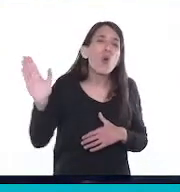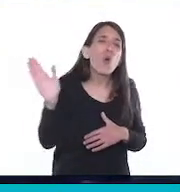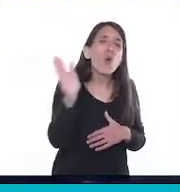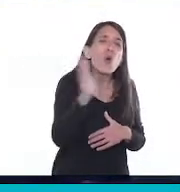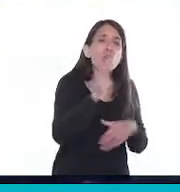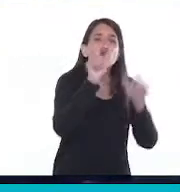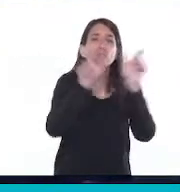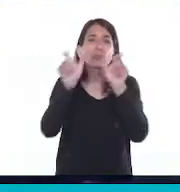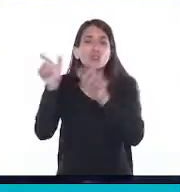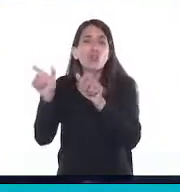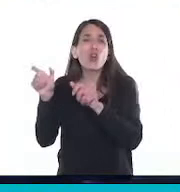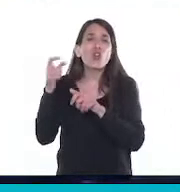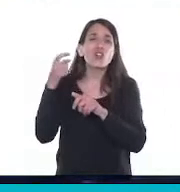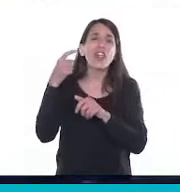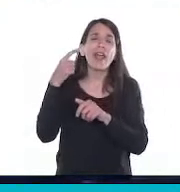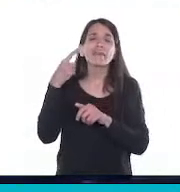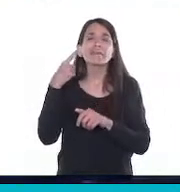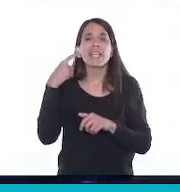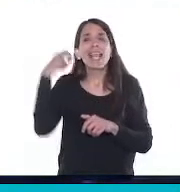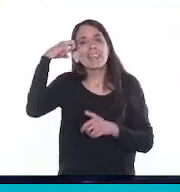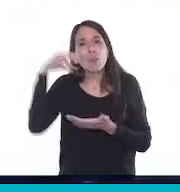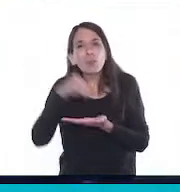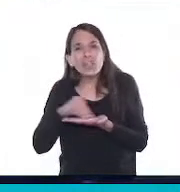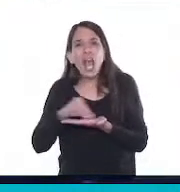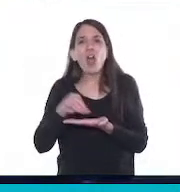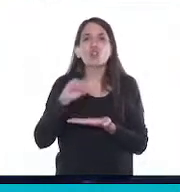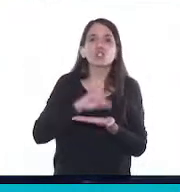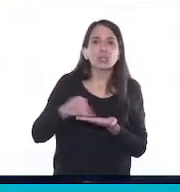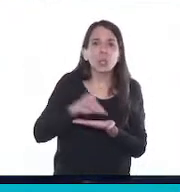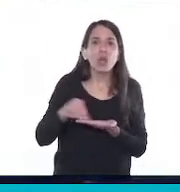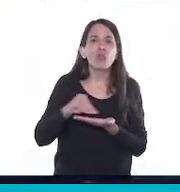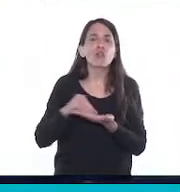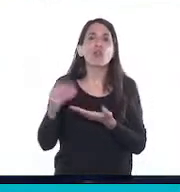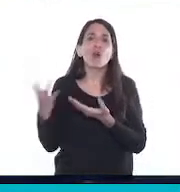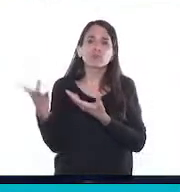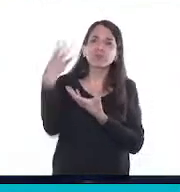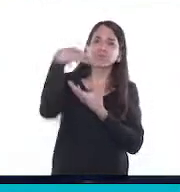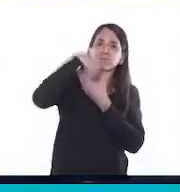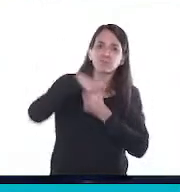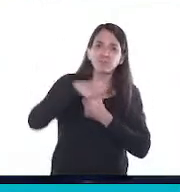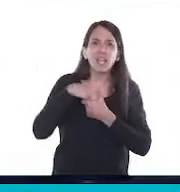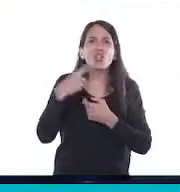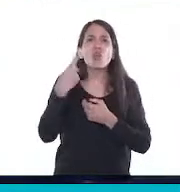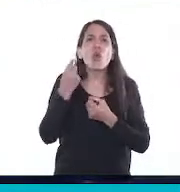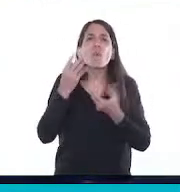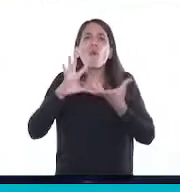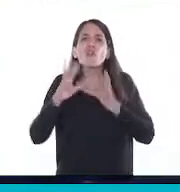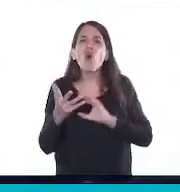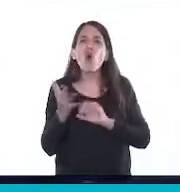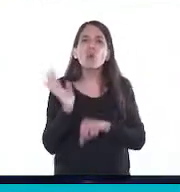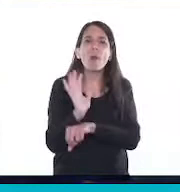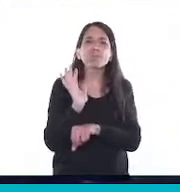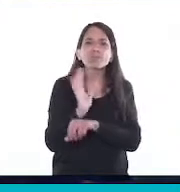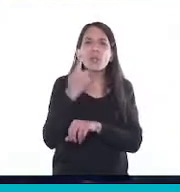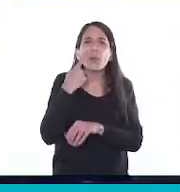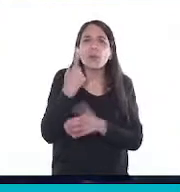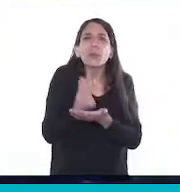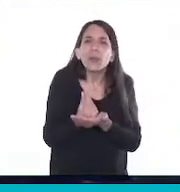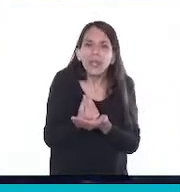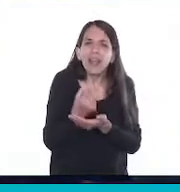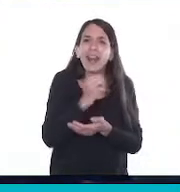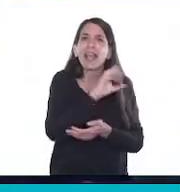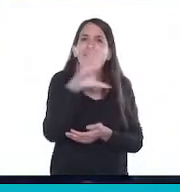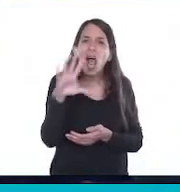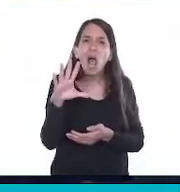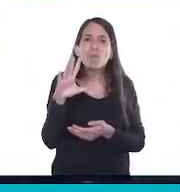que piensen cómo es vivir en el campo no tener señal de teléfono tener que subirse a